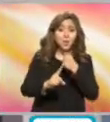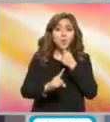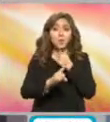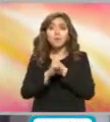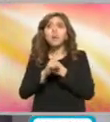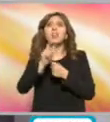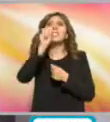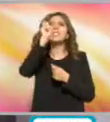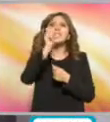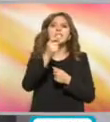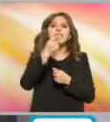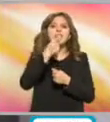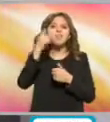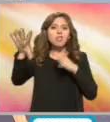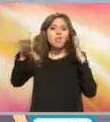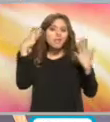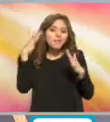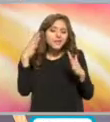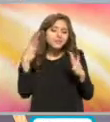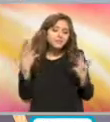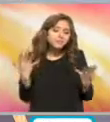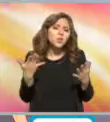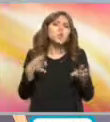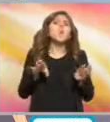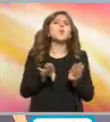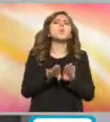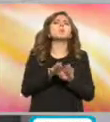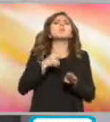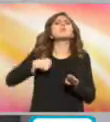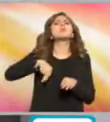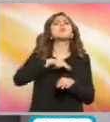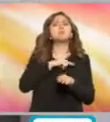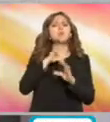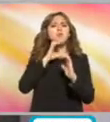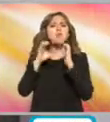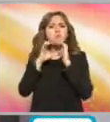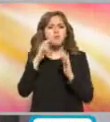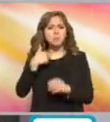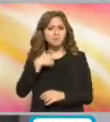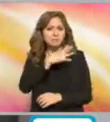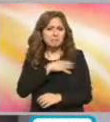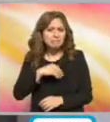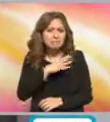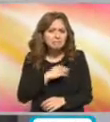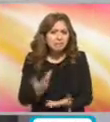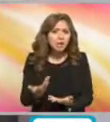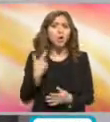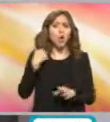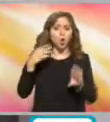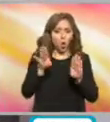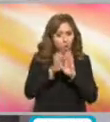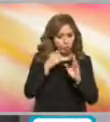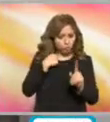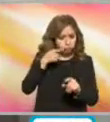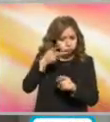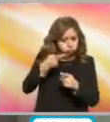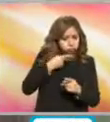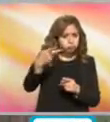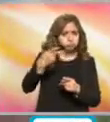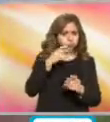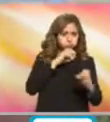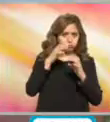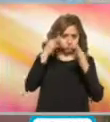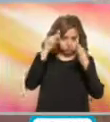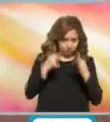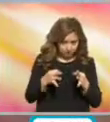Sí. ¿Cómo hablar con nuestros hijos? ¿Cómo debemos de hacer esta parte cuando queremos comunicarnos profundamente con ellos? Vamos a dar